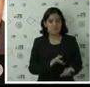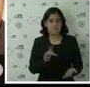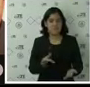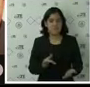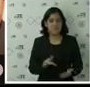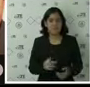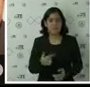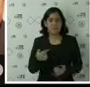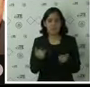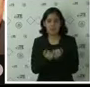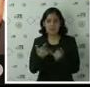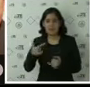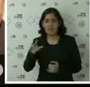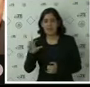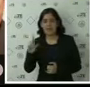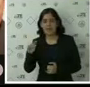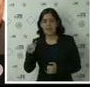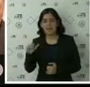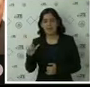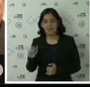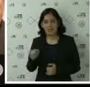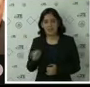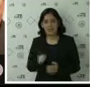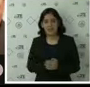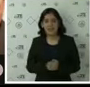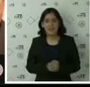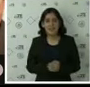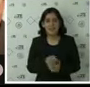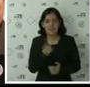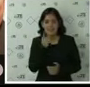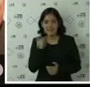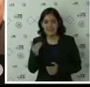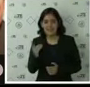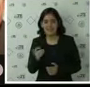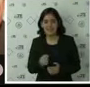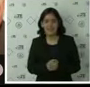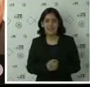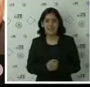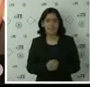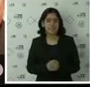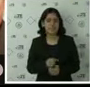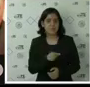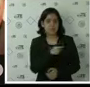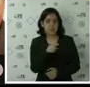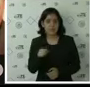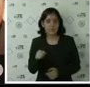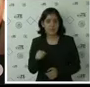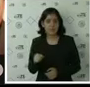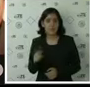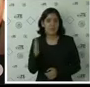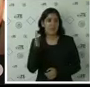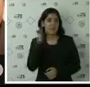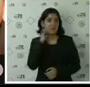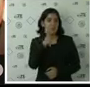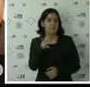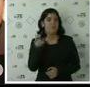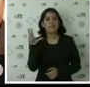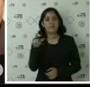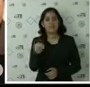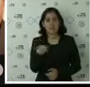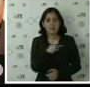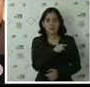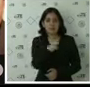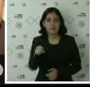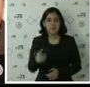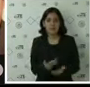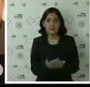esas frases retrógradas, si me permites, Gloria, de decir, es que son el futuro, no son el futuro, son el presente. Y nosotros estamos